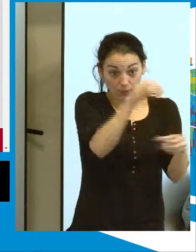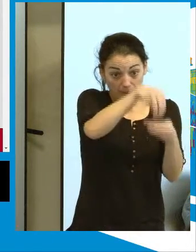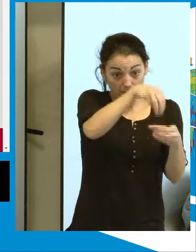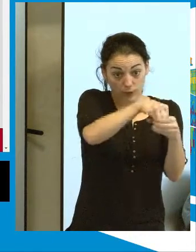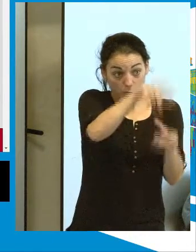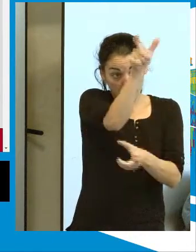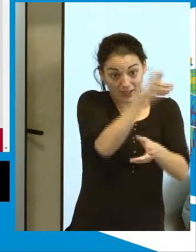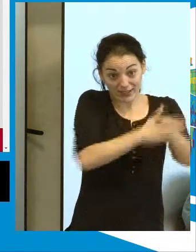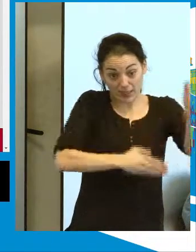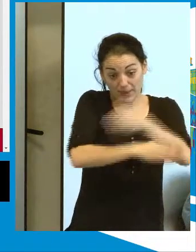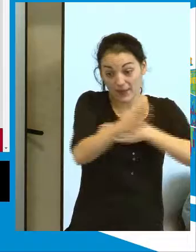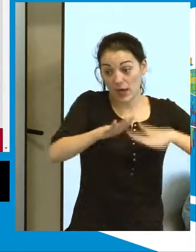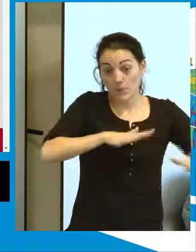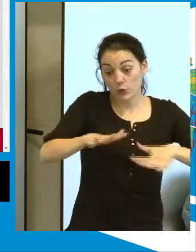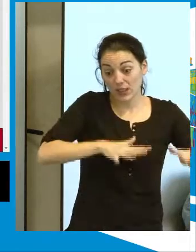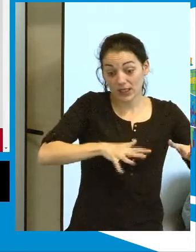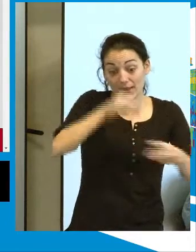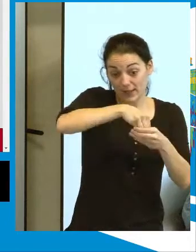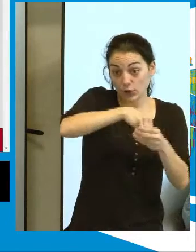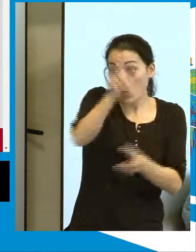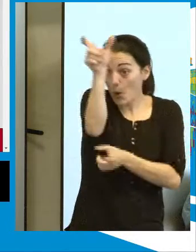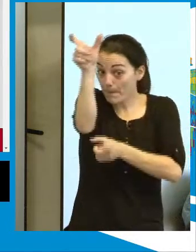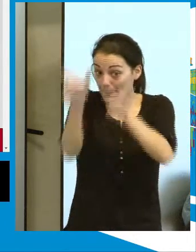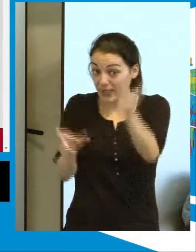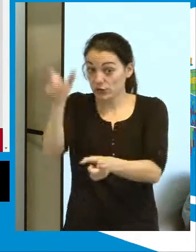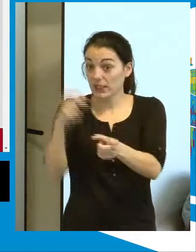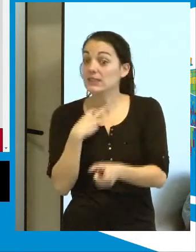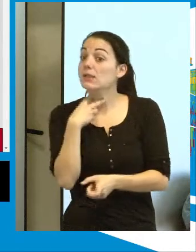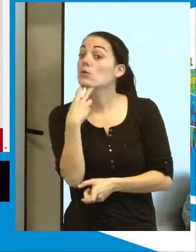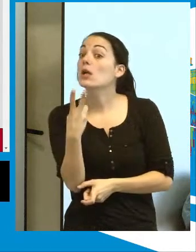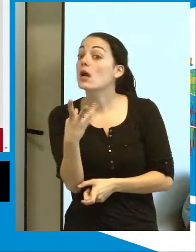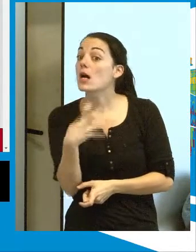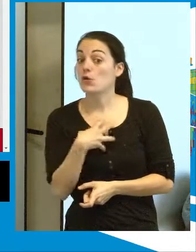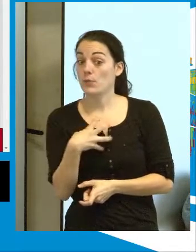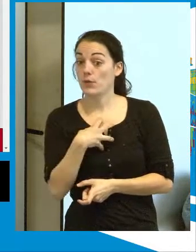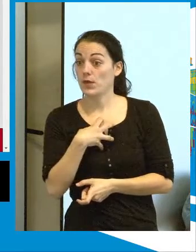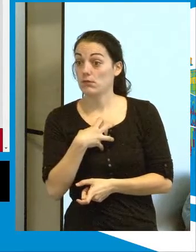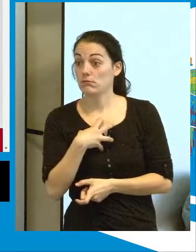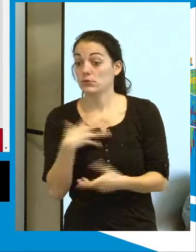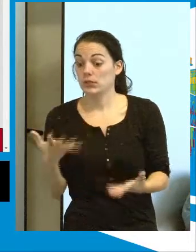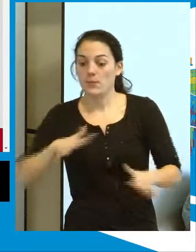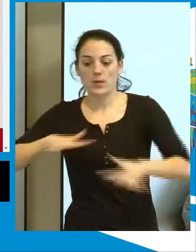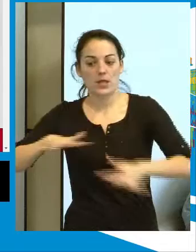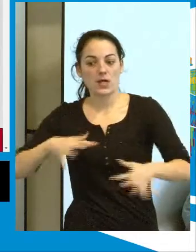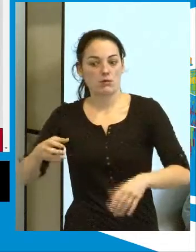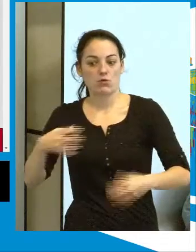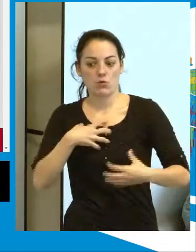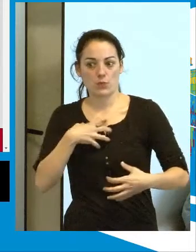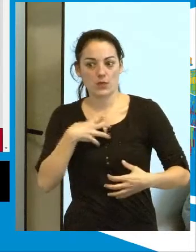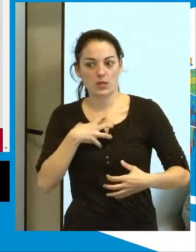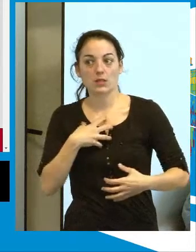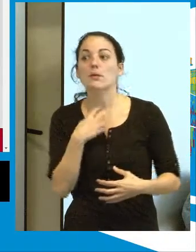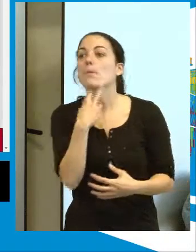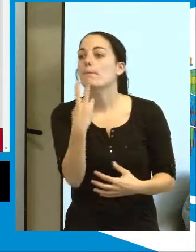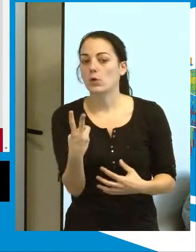con discapacidad motriz, había personas que no podían vocalizar, ¿no? Que aparte de no poder movilizar las manos, pues no